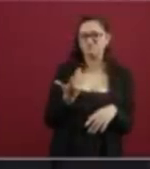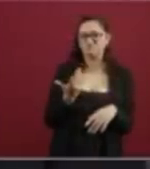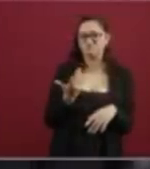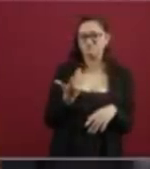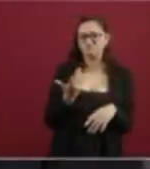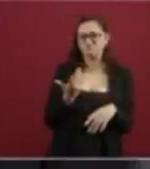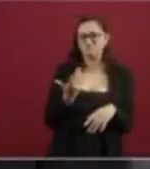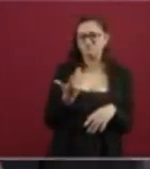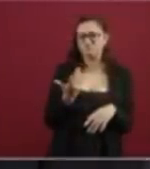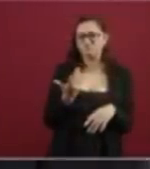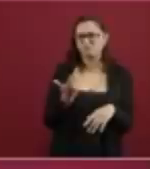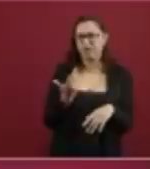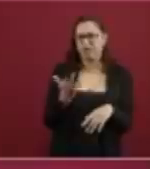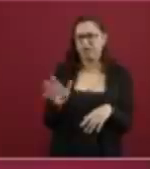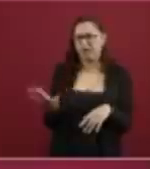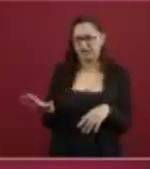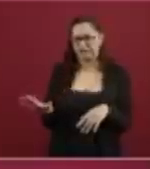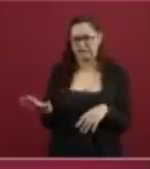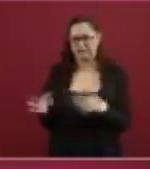darlo a conocer.